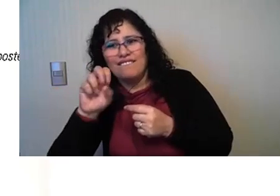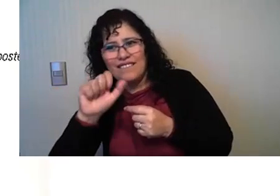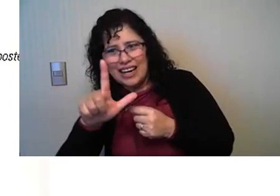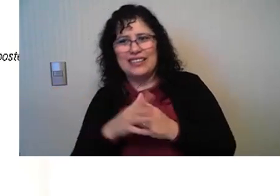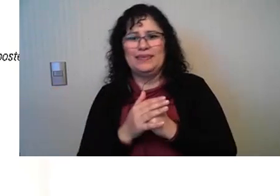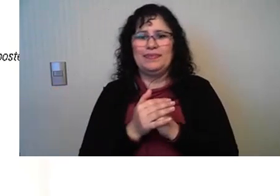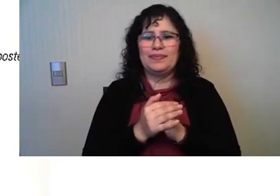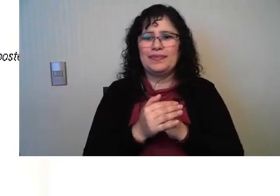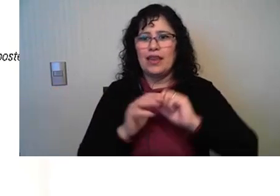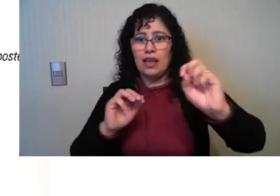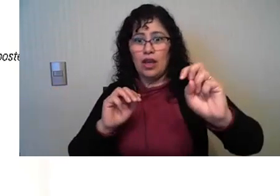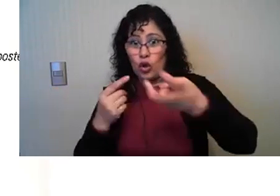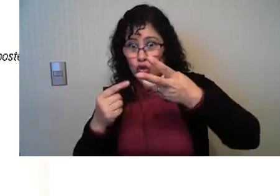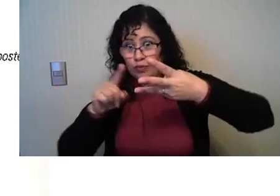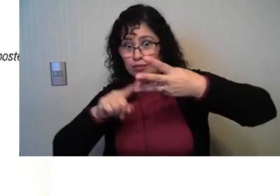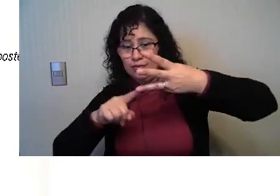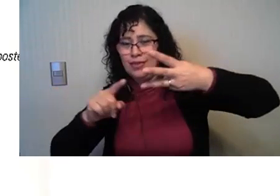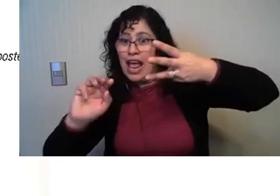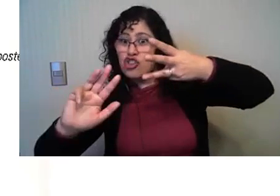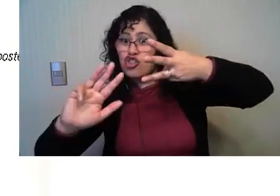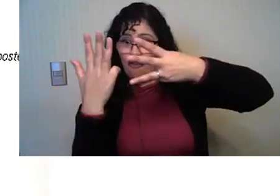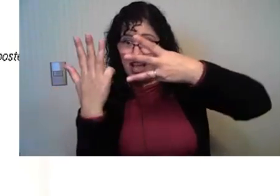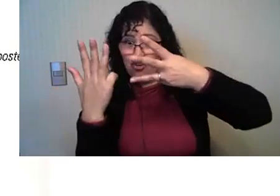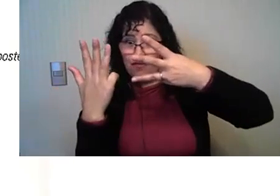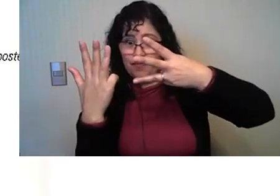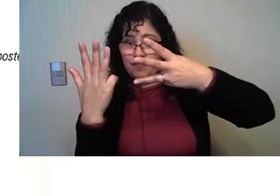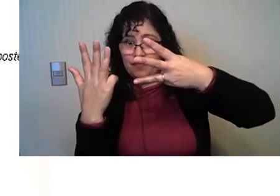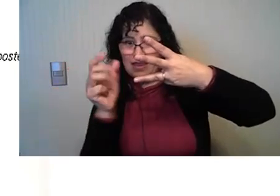Este al noveno y este gran núcleo